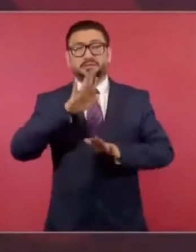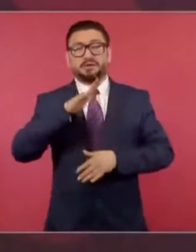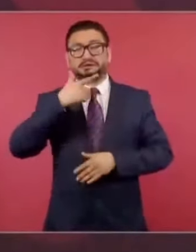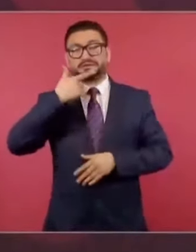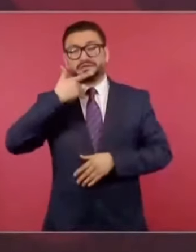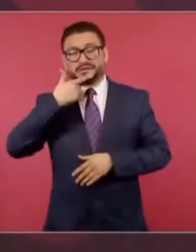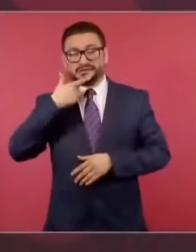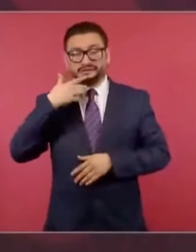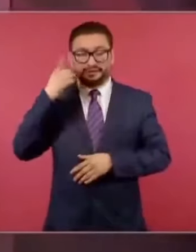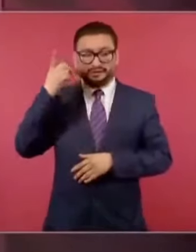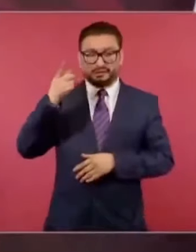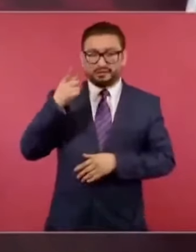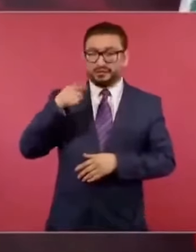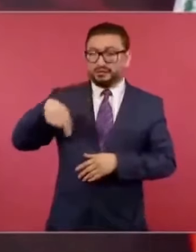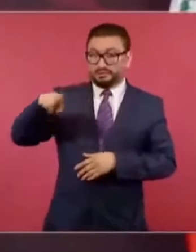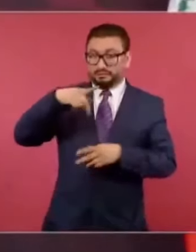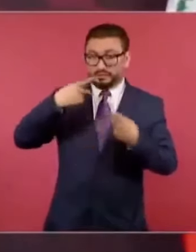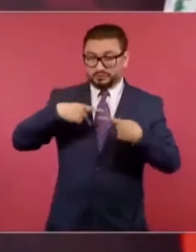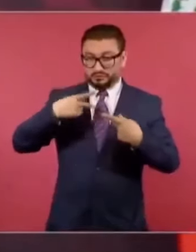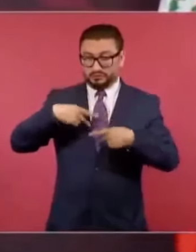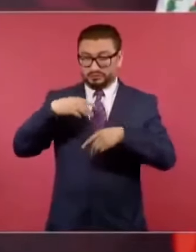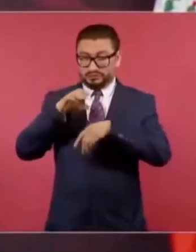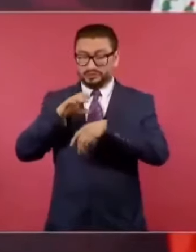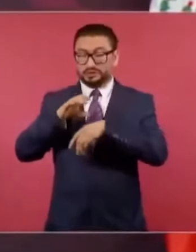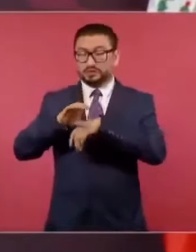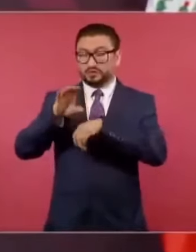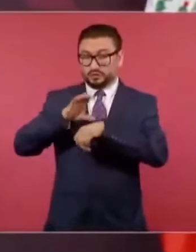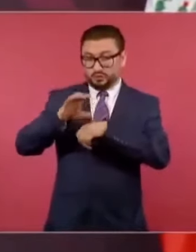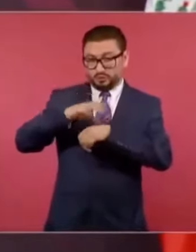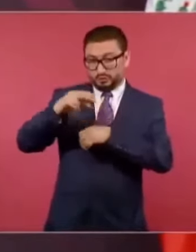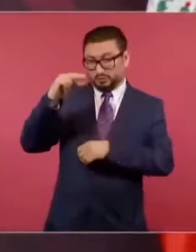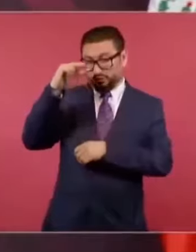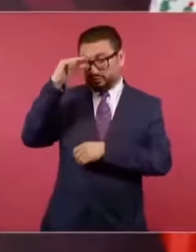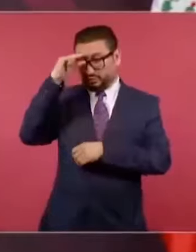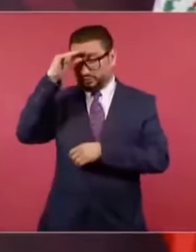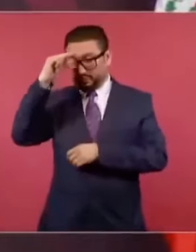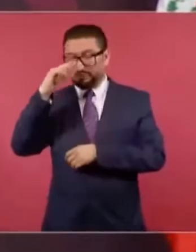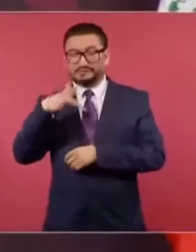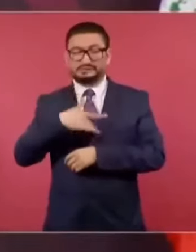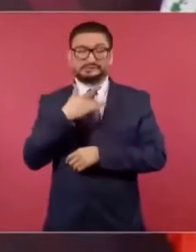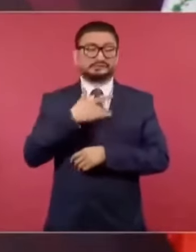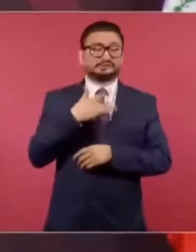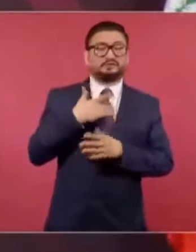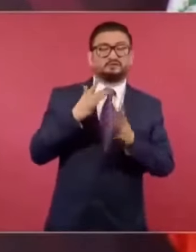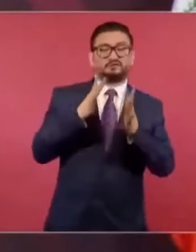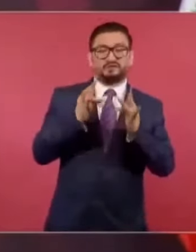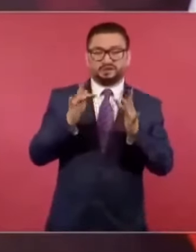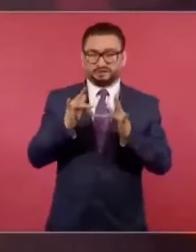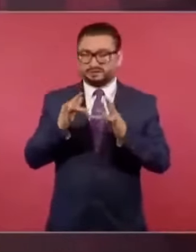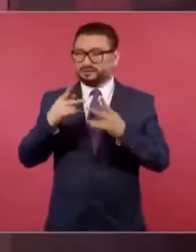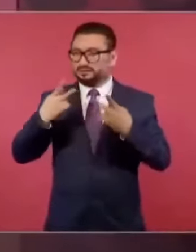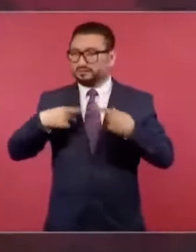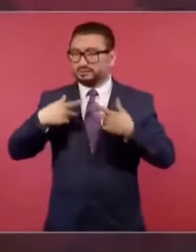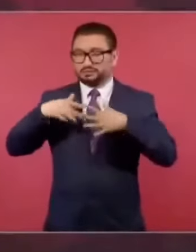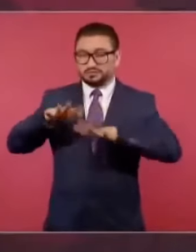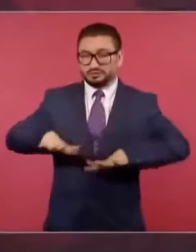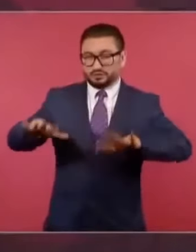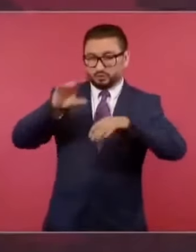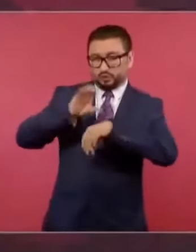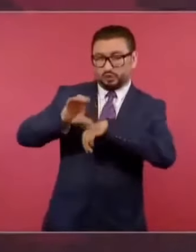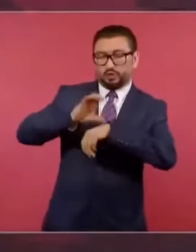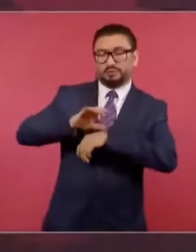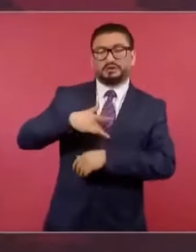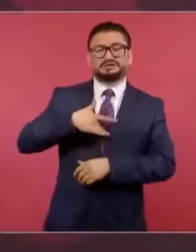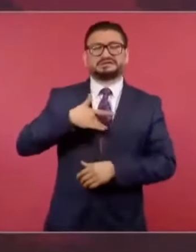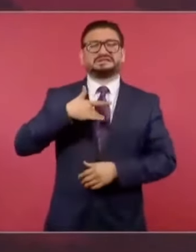los intelectuales de Colombia Se sentían franceses y el pueblo de Colombia se